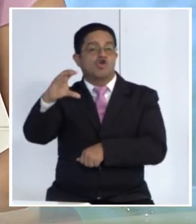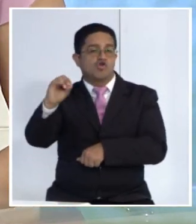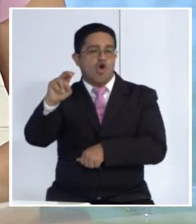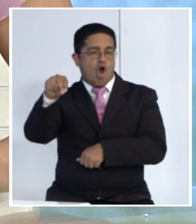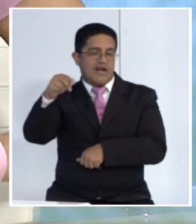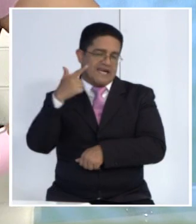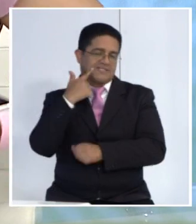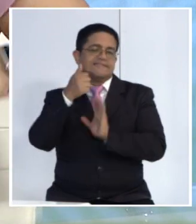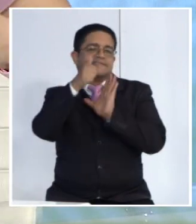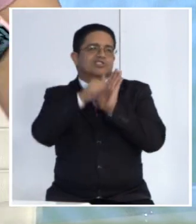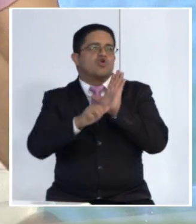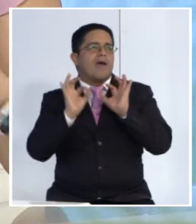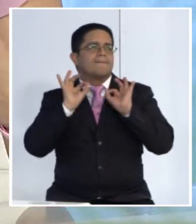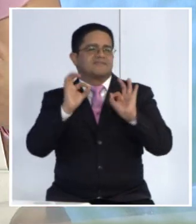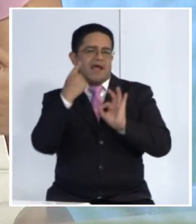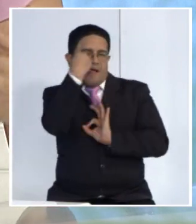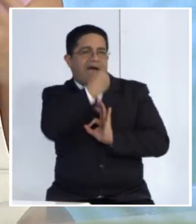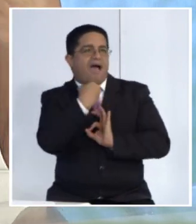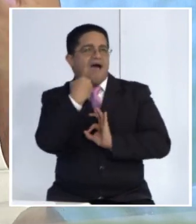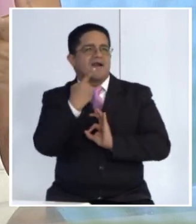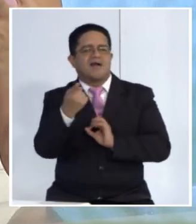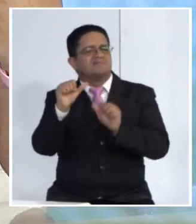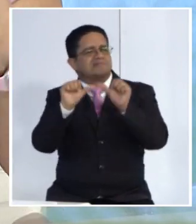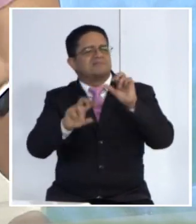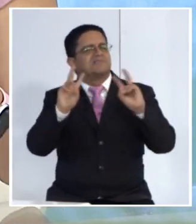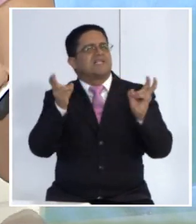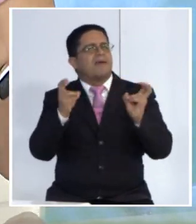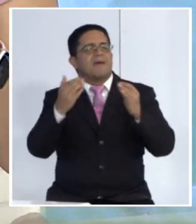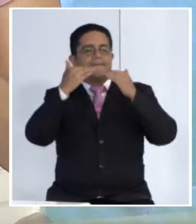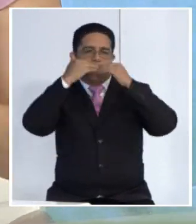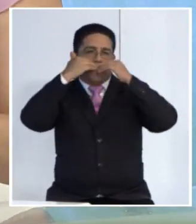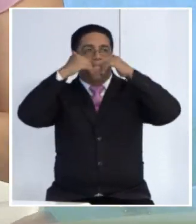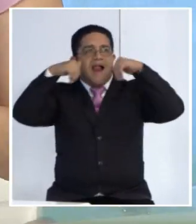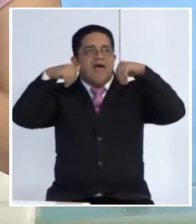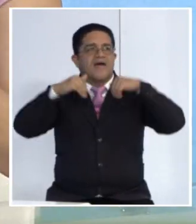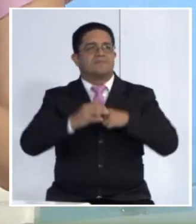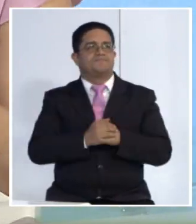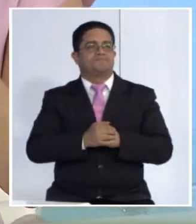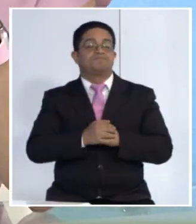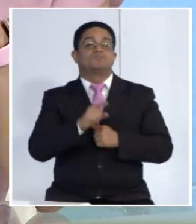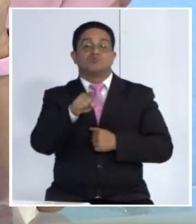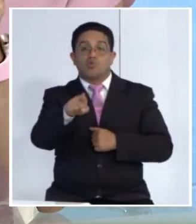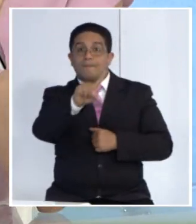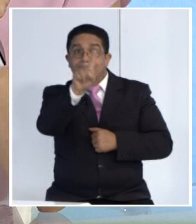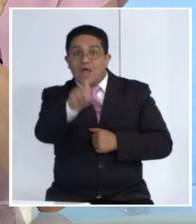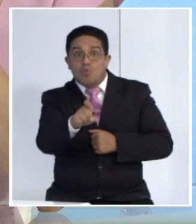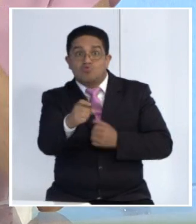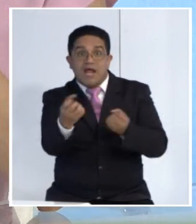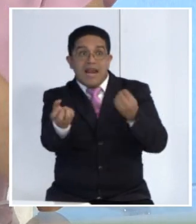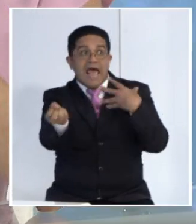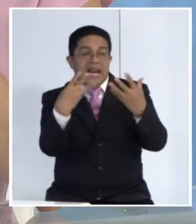cirujano bucomaxilofacial. Estamos hablando sobre labio y paladar hendido. Así que sus preguntas y